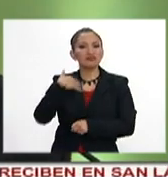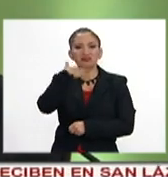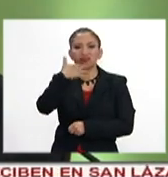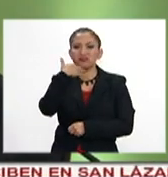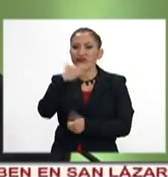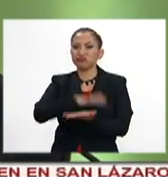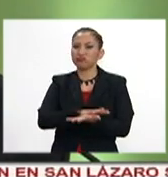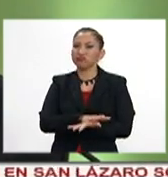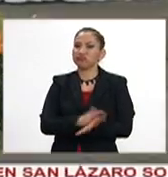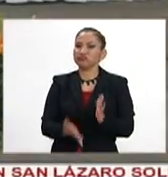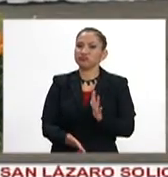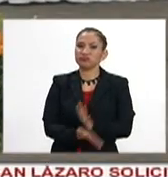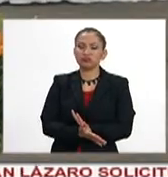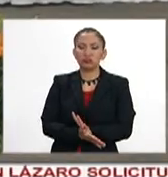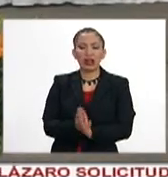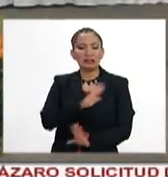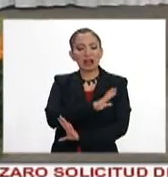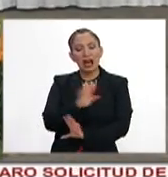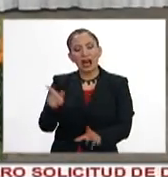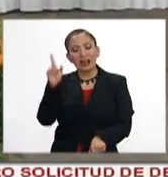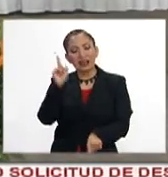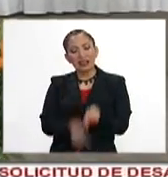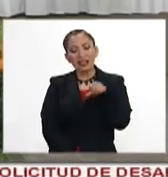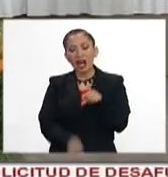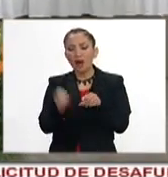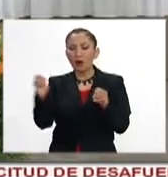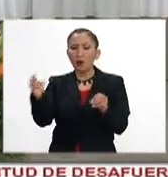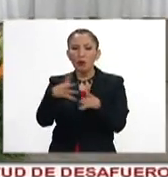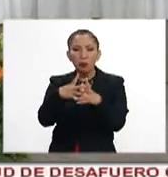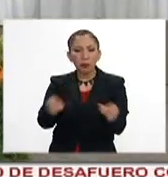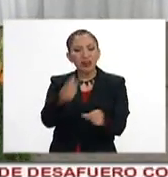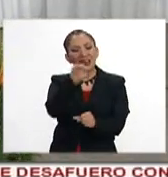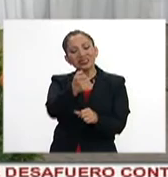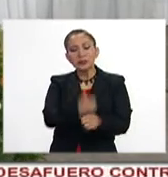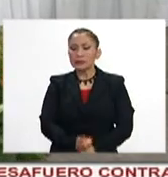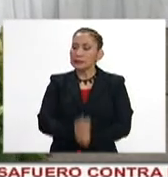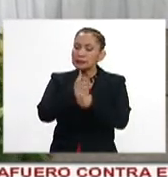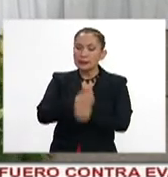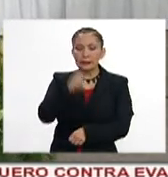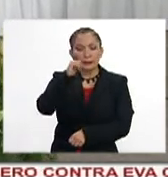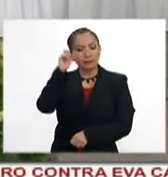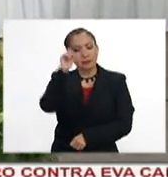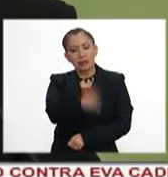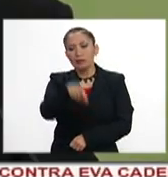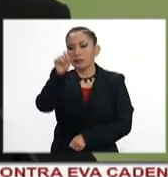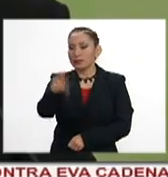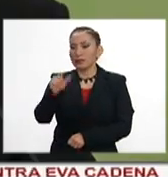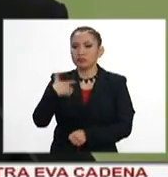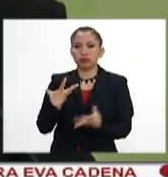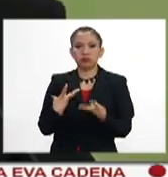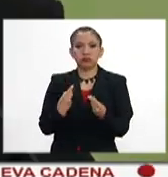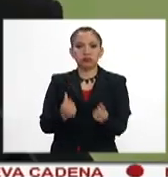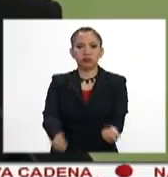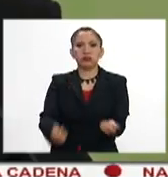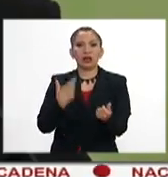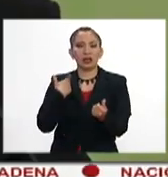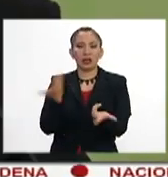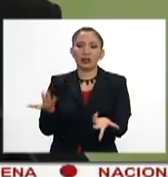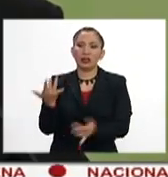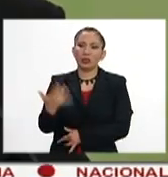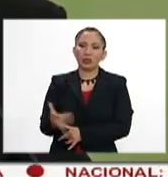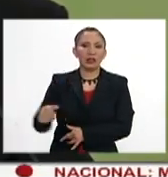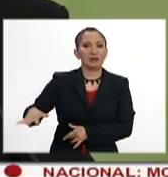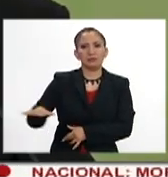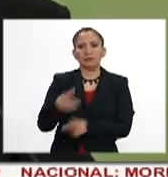corrupción. Alejarnos o eliminar este flagelo que resulta costoso y lastimoso para